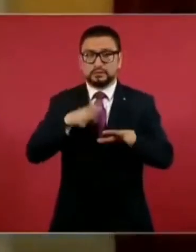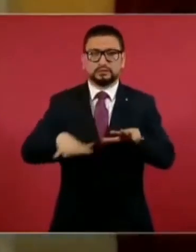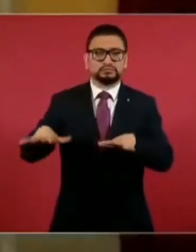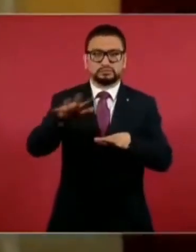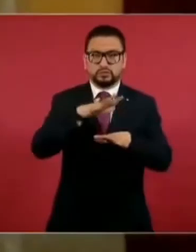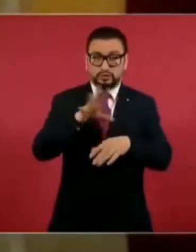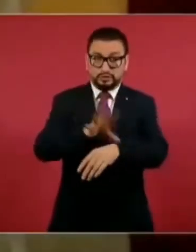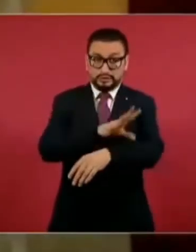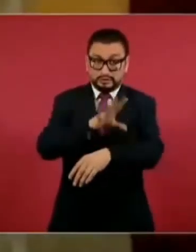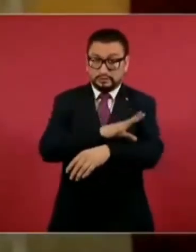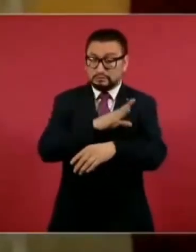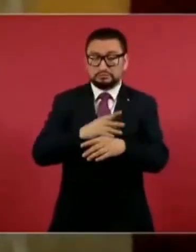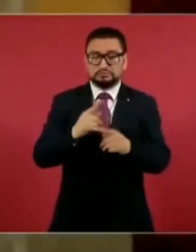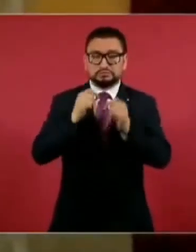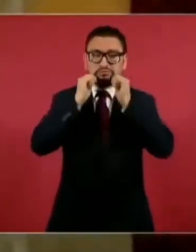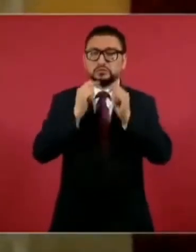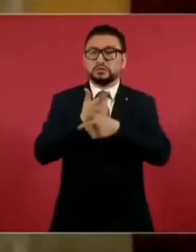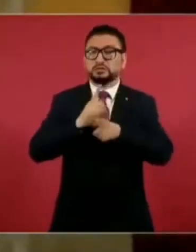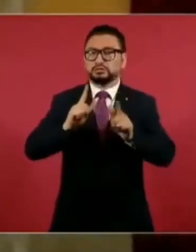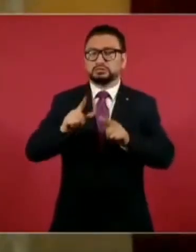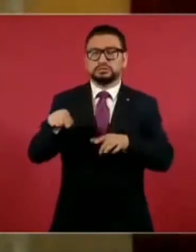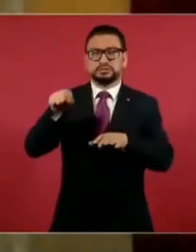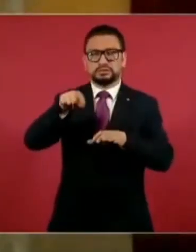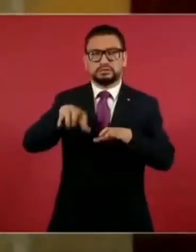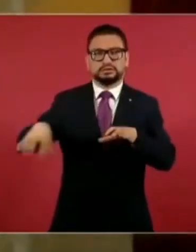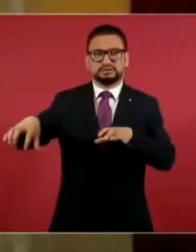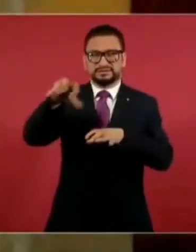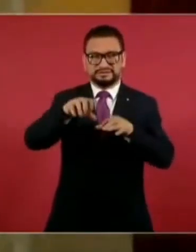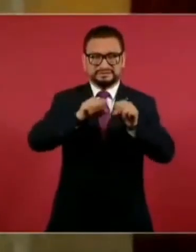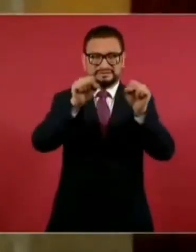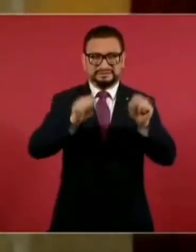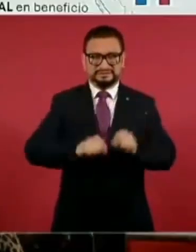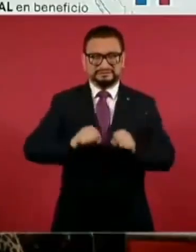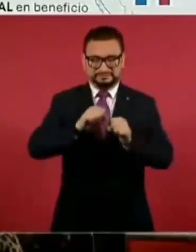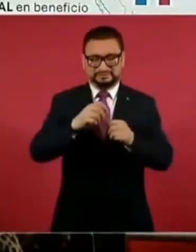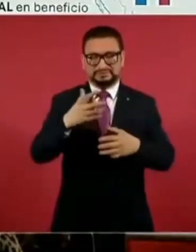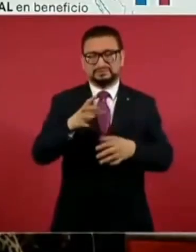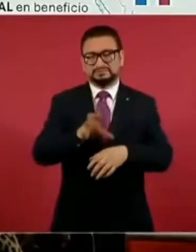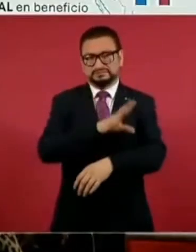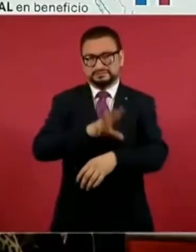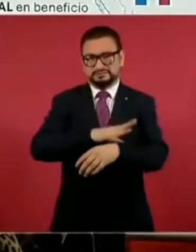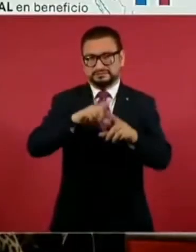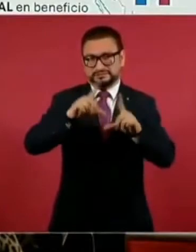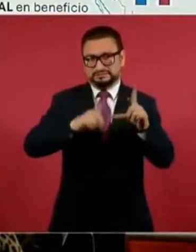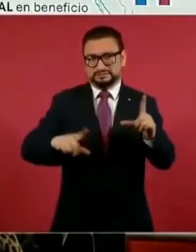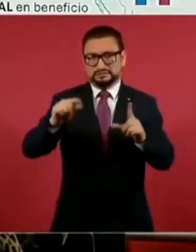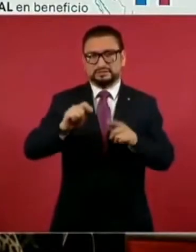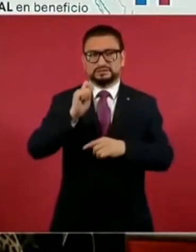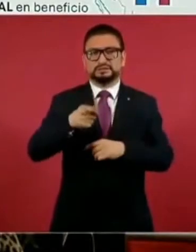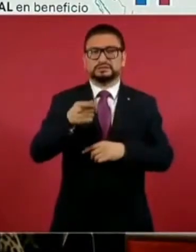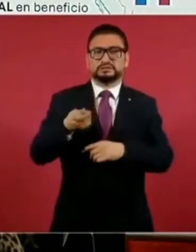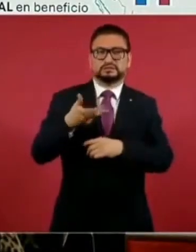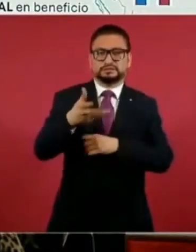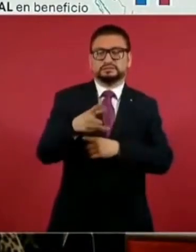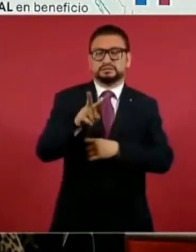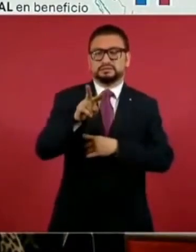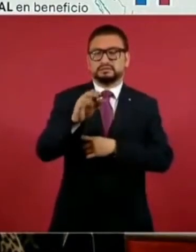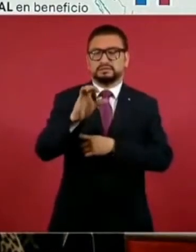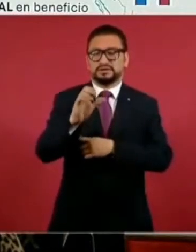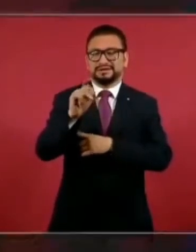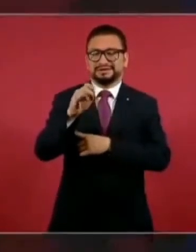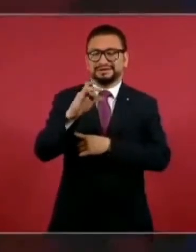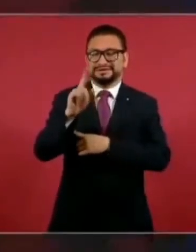ni eléctricamente dentro de todo el sistema eléctrico nacional. A este concepto le llamamos balcanización de la